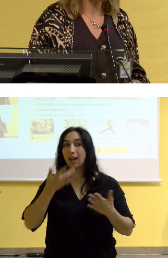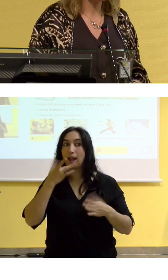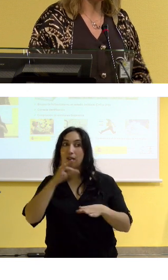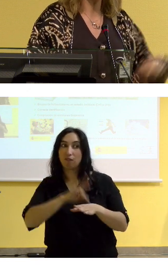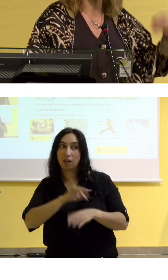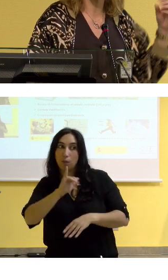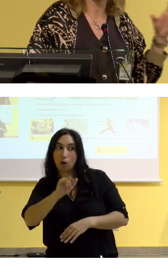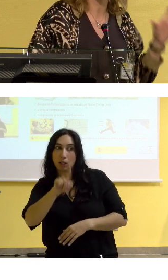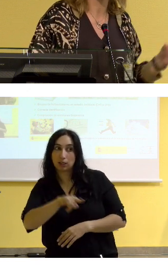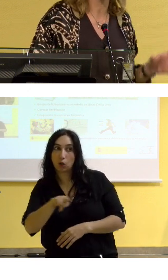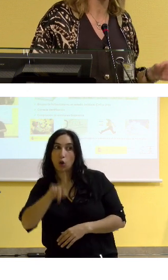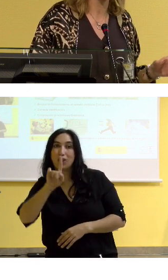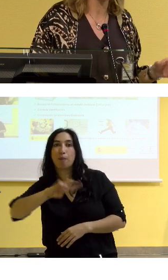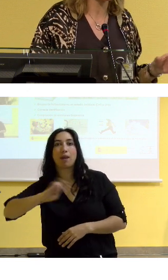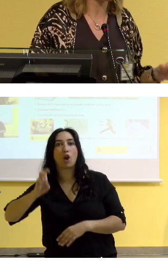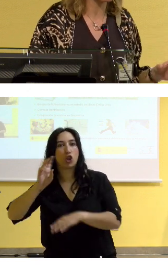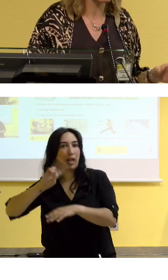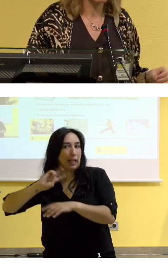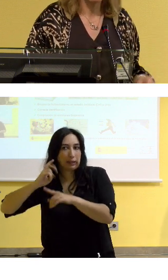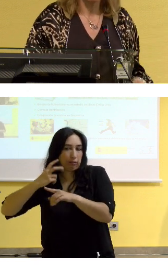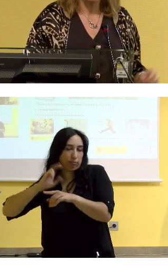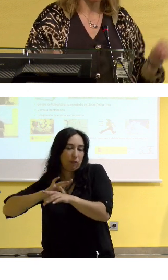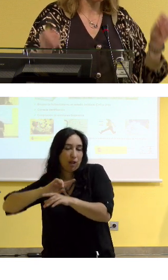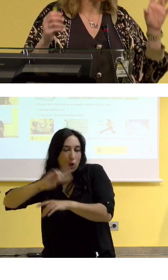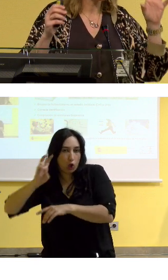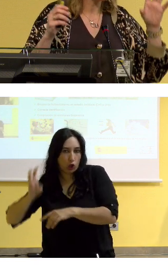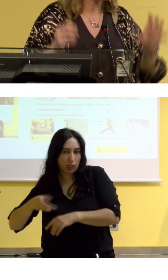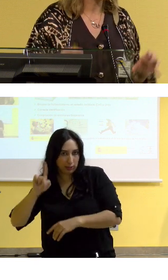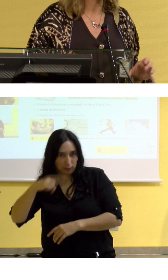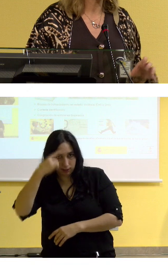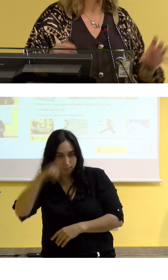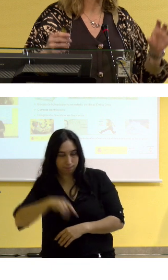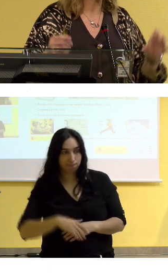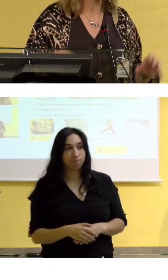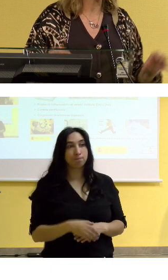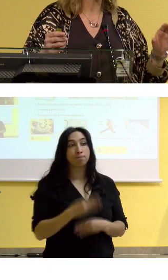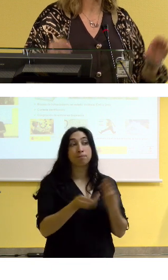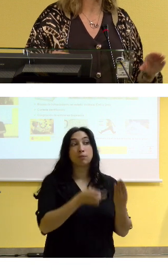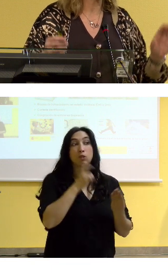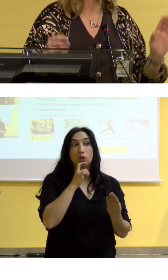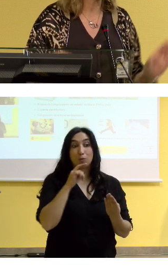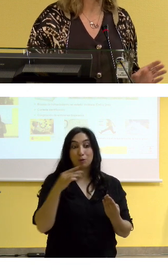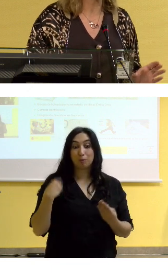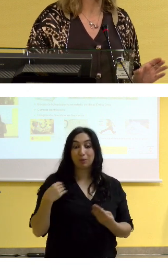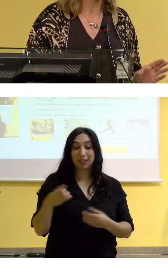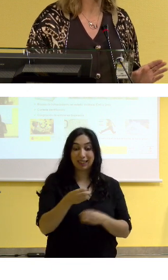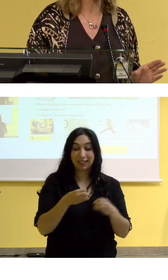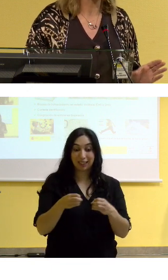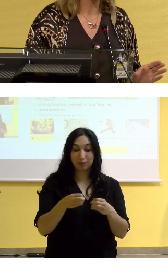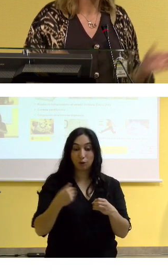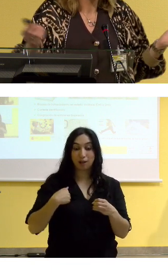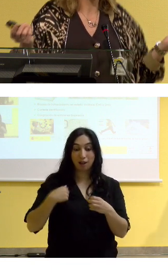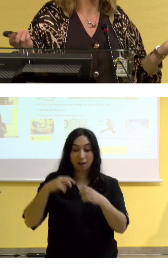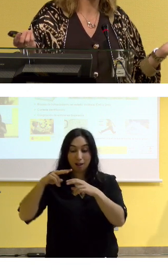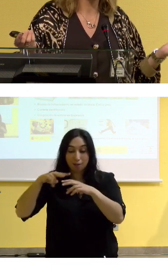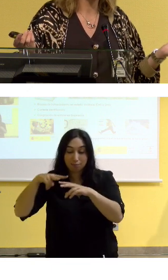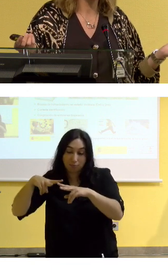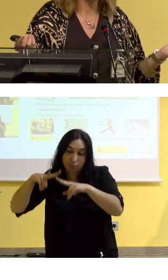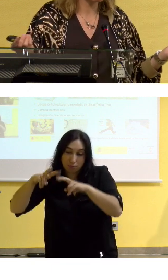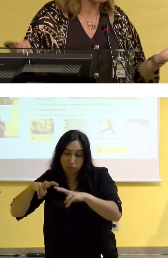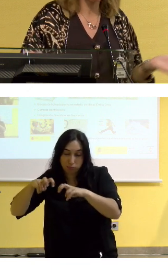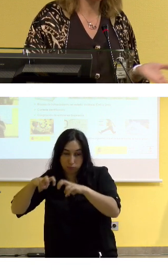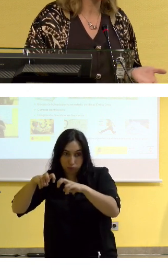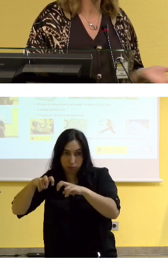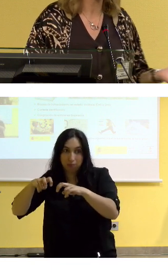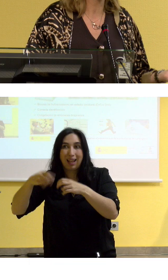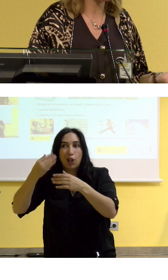del Huntington, sino de otras muchas cosas más. Entonces nosotros lo que hacemos es congelar esos embriones que hemos biopsiado, porque lógicamente